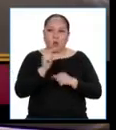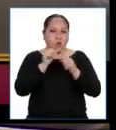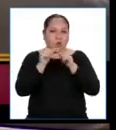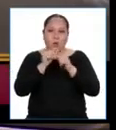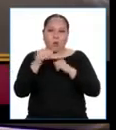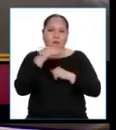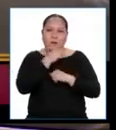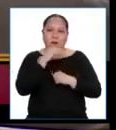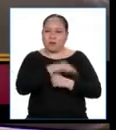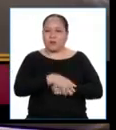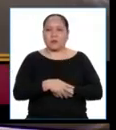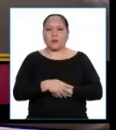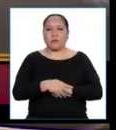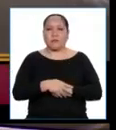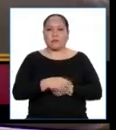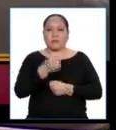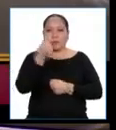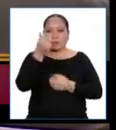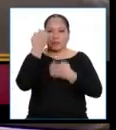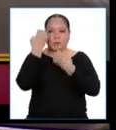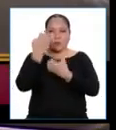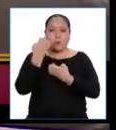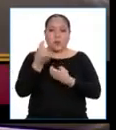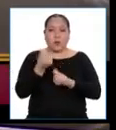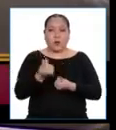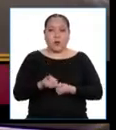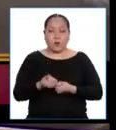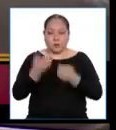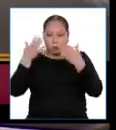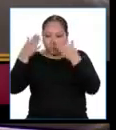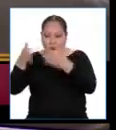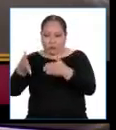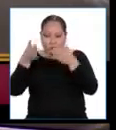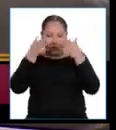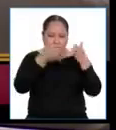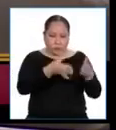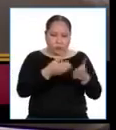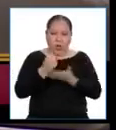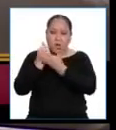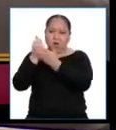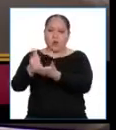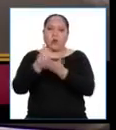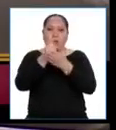En lo económico, se está priorizando a las grandes empresas.